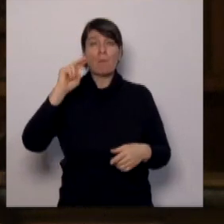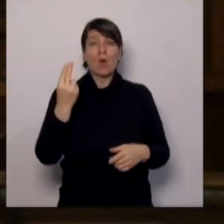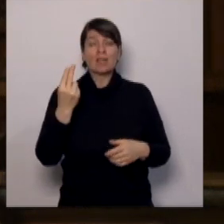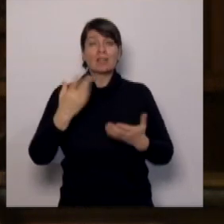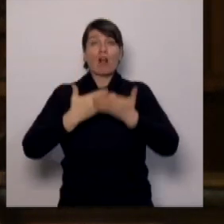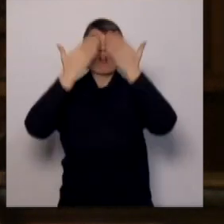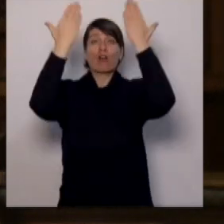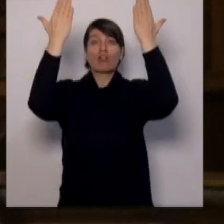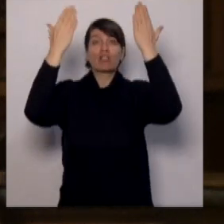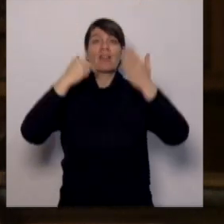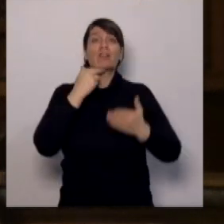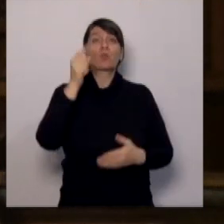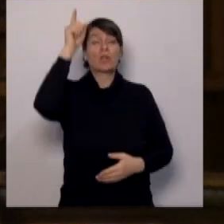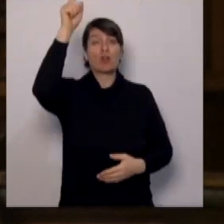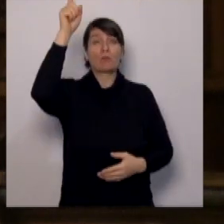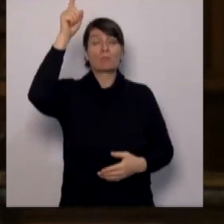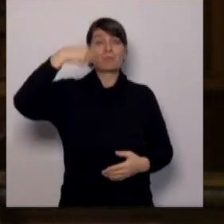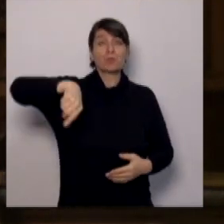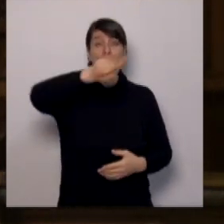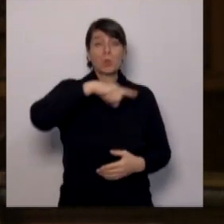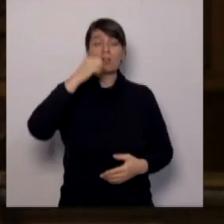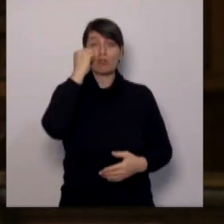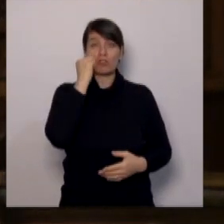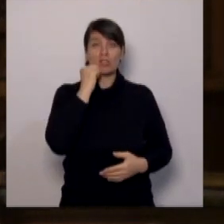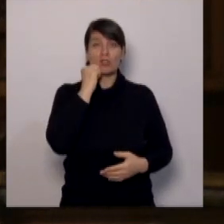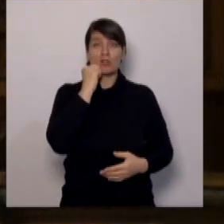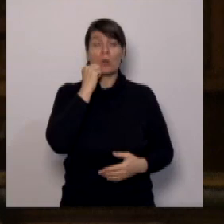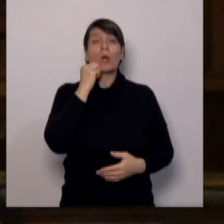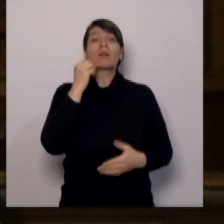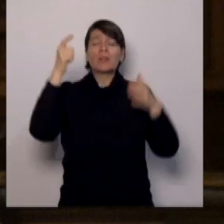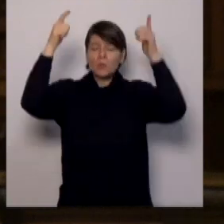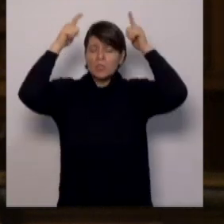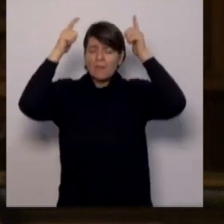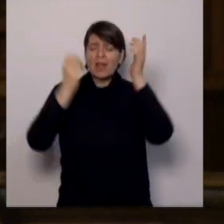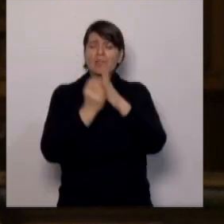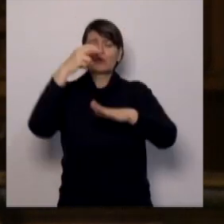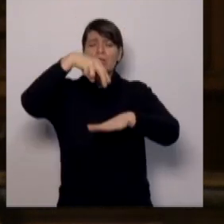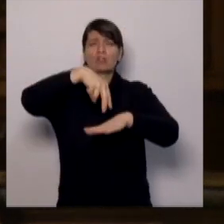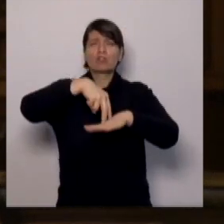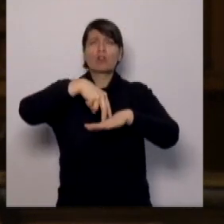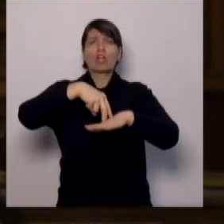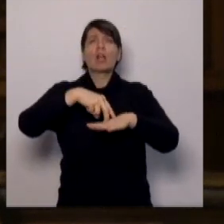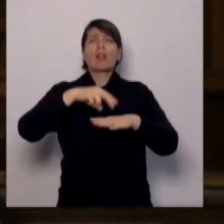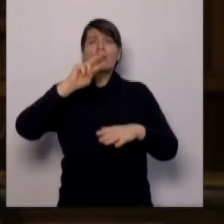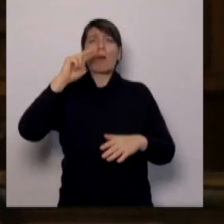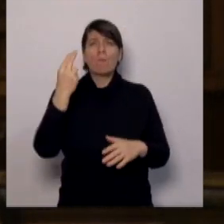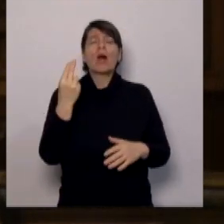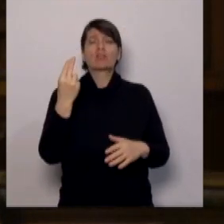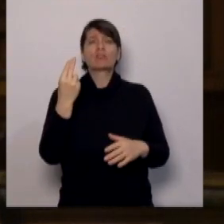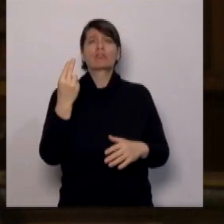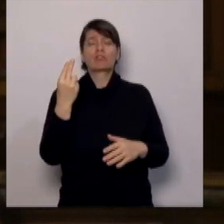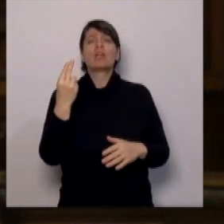de Jesucristo, tu Hijo y nuestro Señor, de su santa resurrección del lugar de los muertos y de su